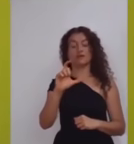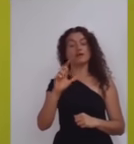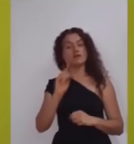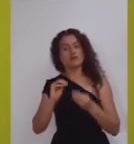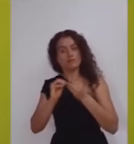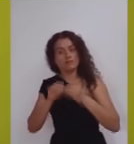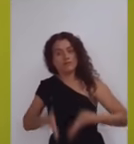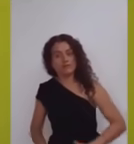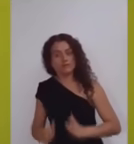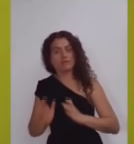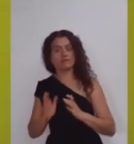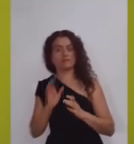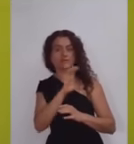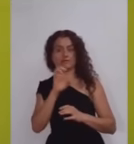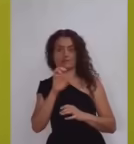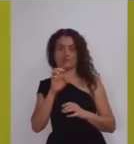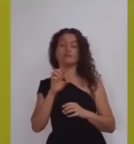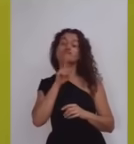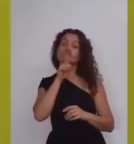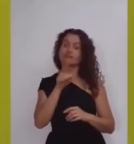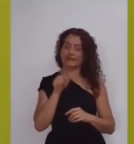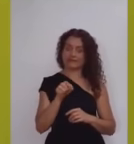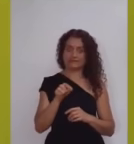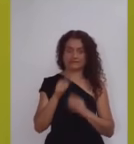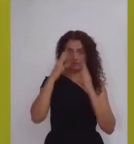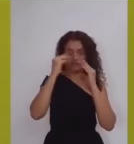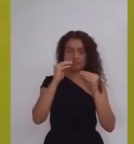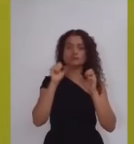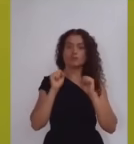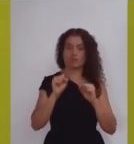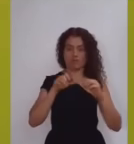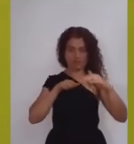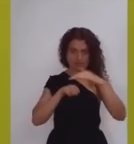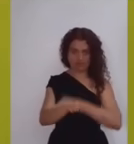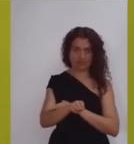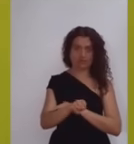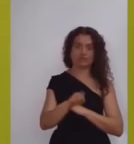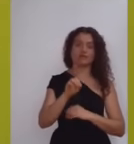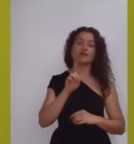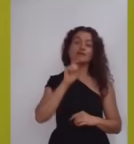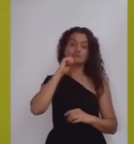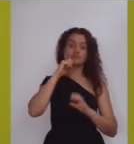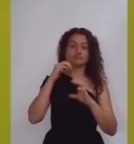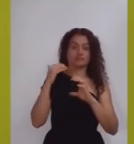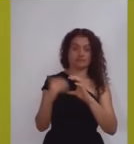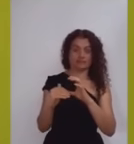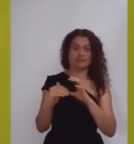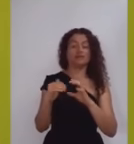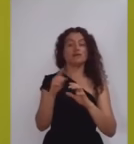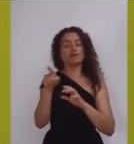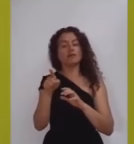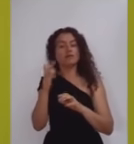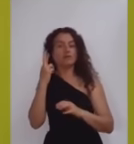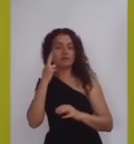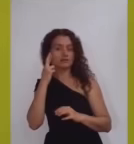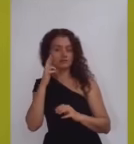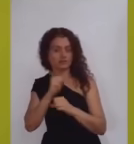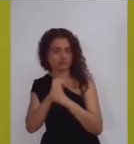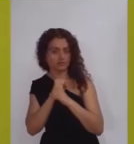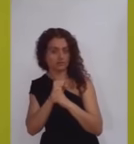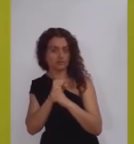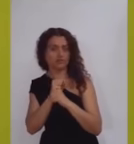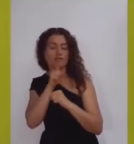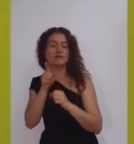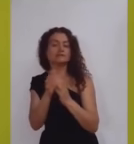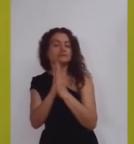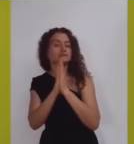nacimiento y asterisco. Con estos datos ya pueden ingresar al correo electrónico institucional en donde por razones de seguridad